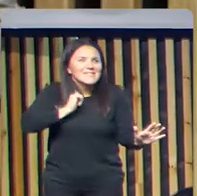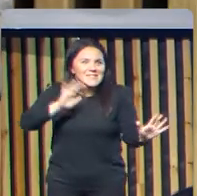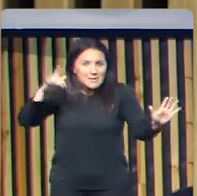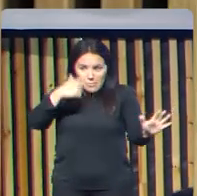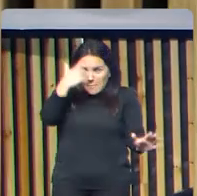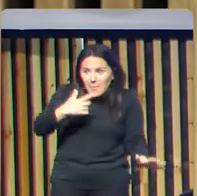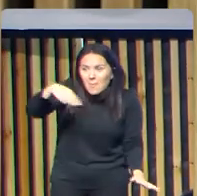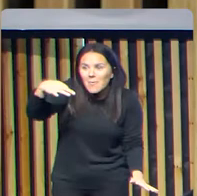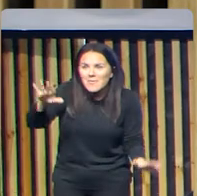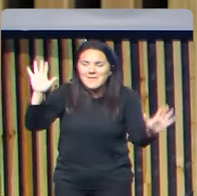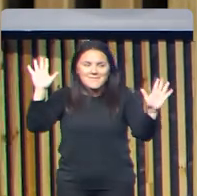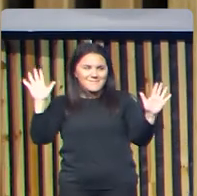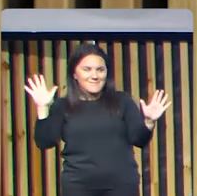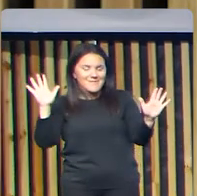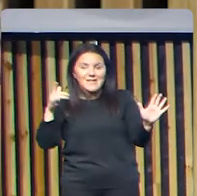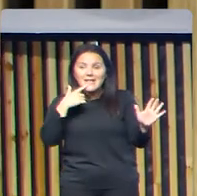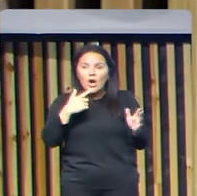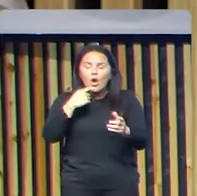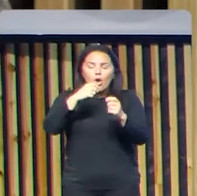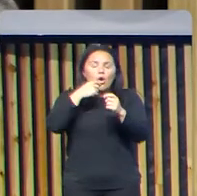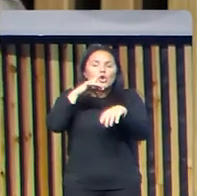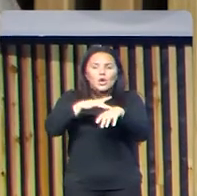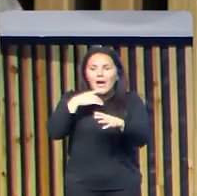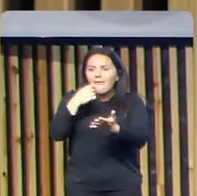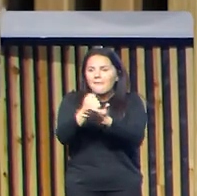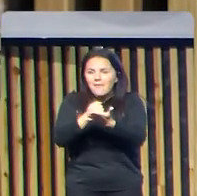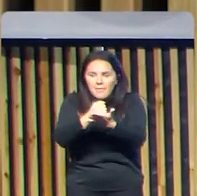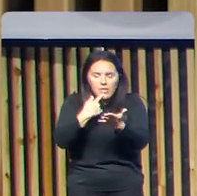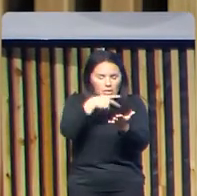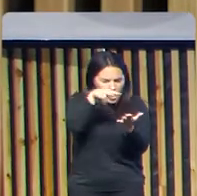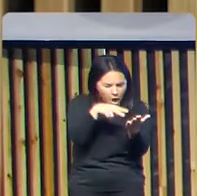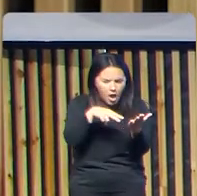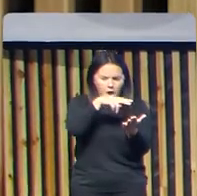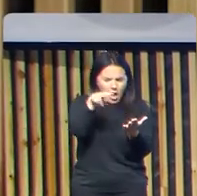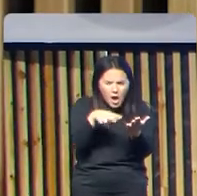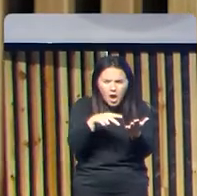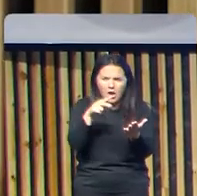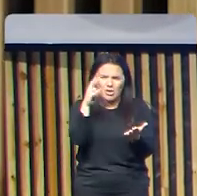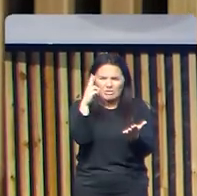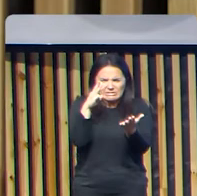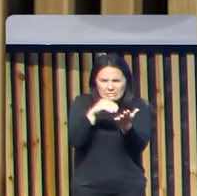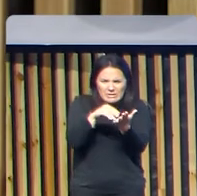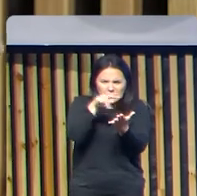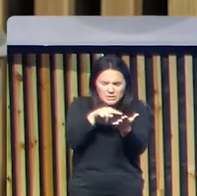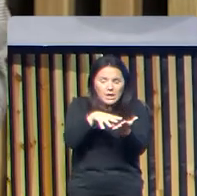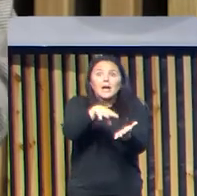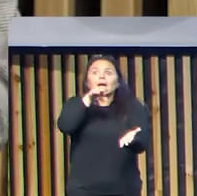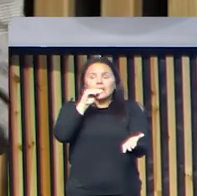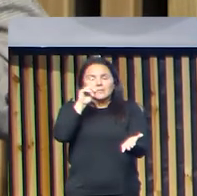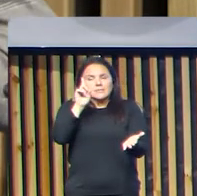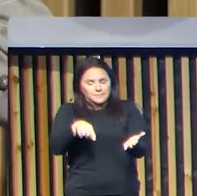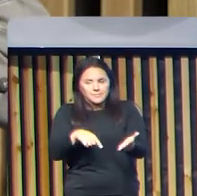a ver si voy a ser la única lo de releer un prospecto de una medicina 23 veces a ver si nos enteramos de la película vale